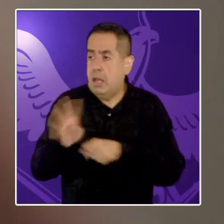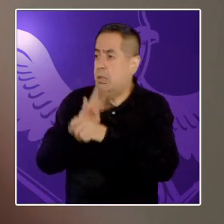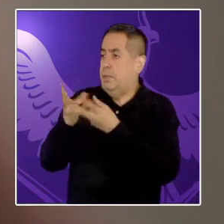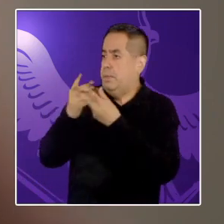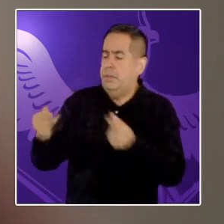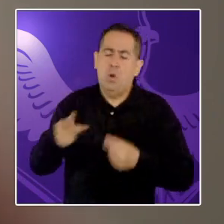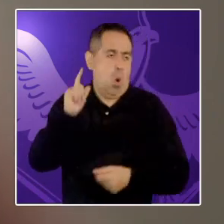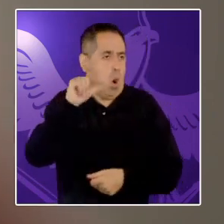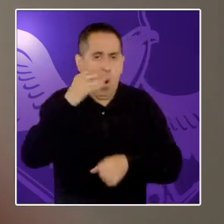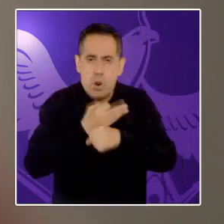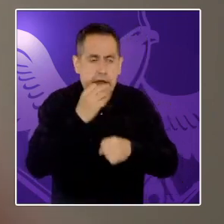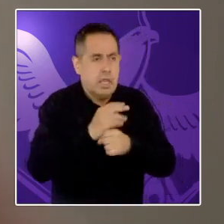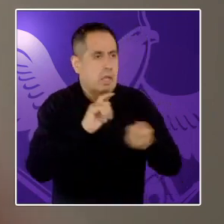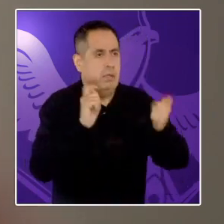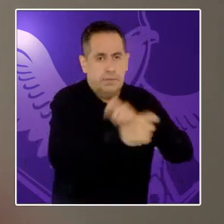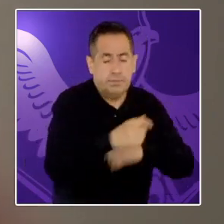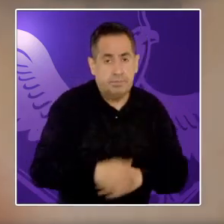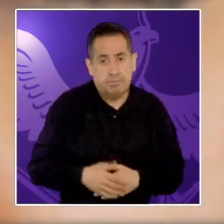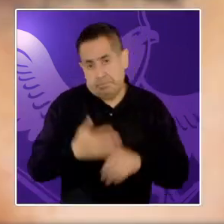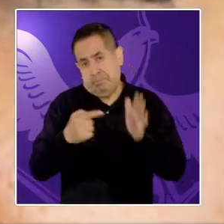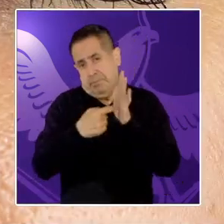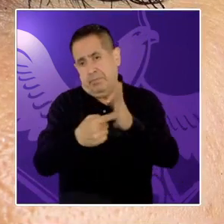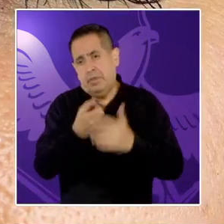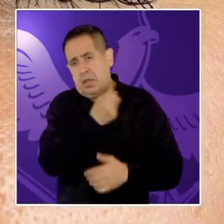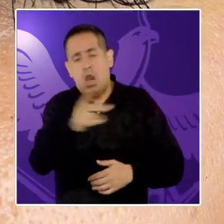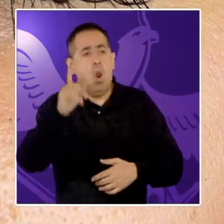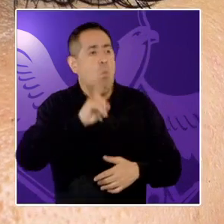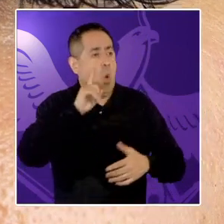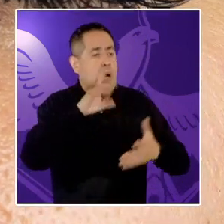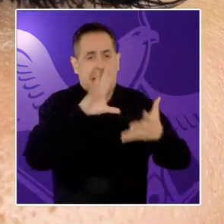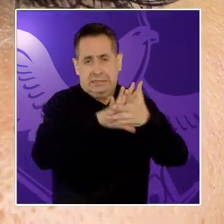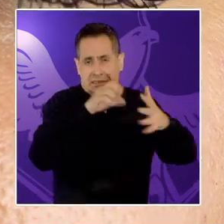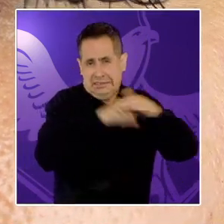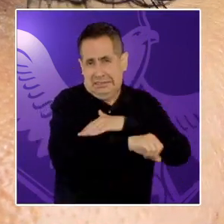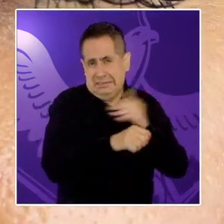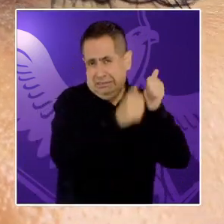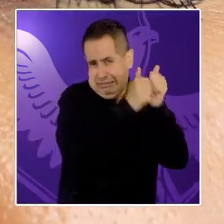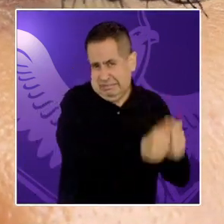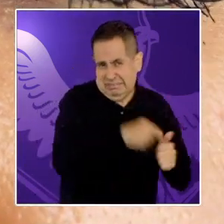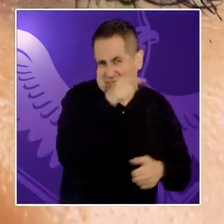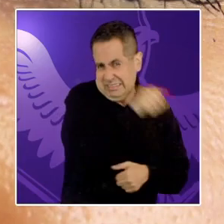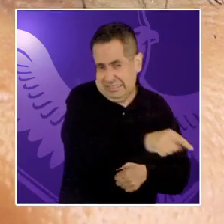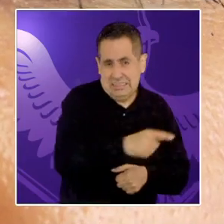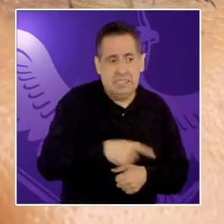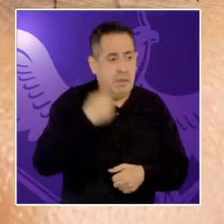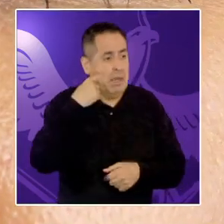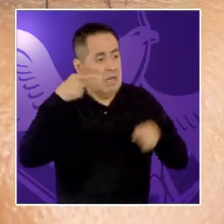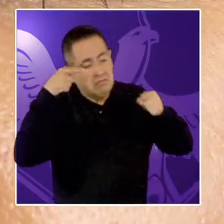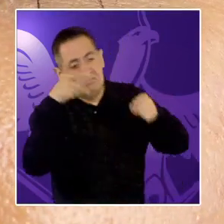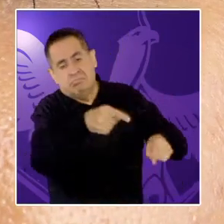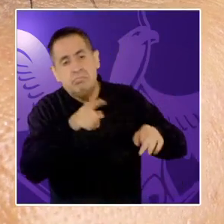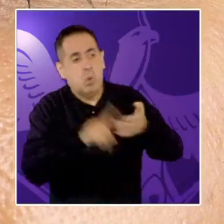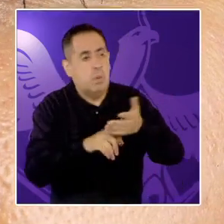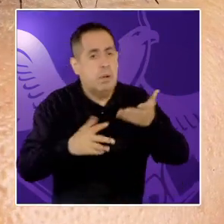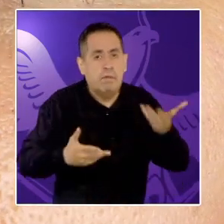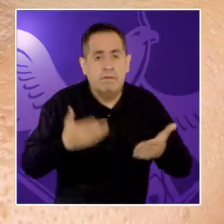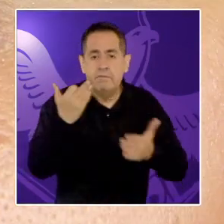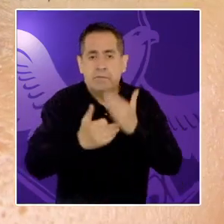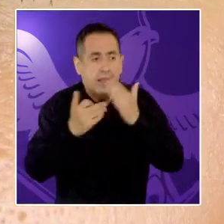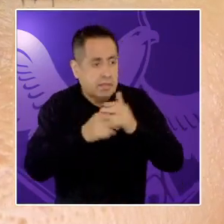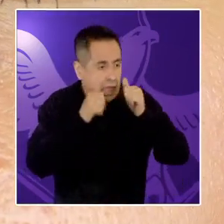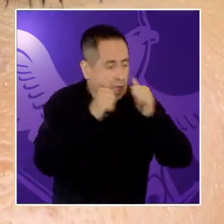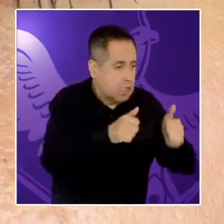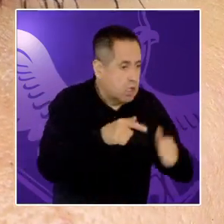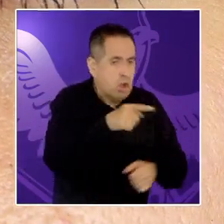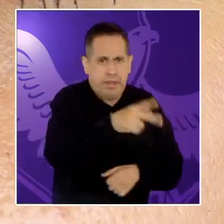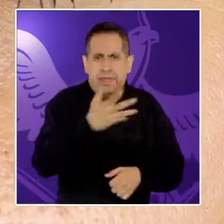transformar urgentemente hasta que llegue a desaparecer. Como hemos intentado mostrar, las mujeres privadas de libertad y en contacto con instituciones que